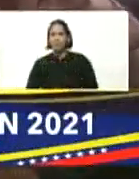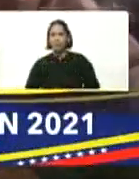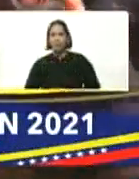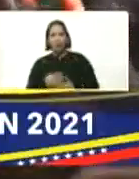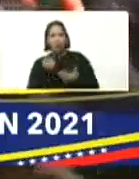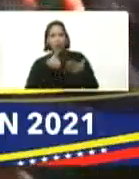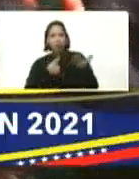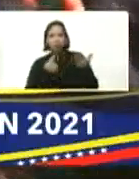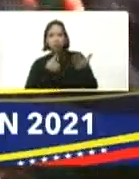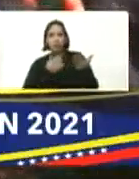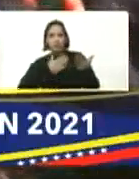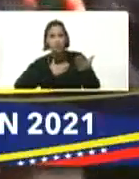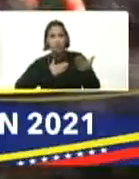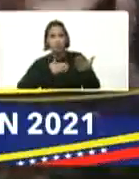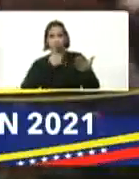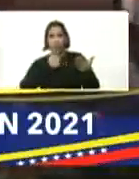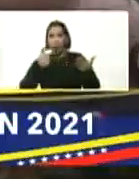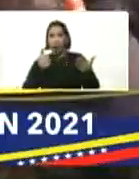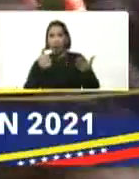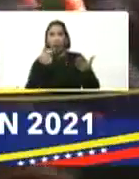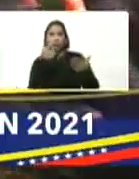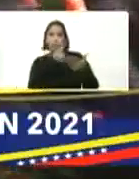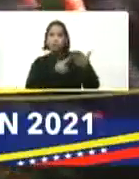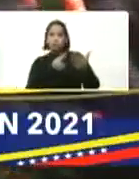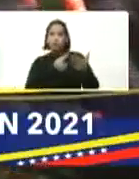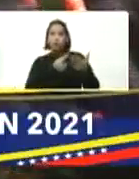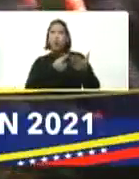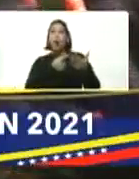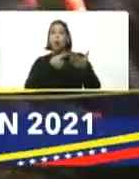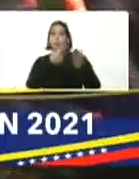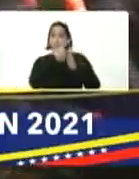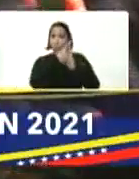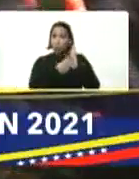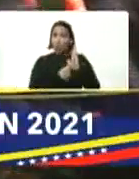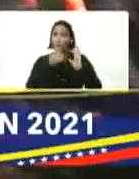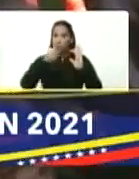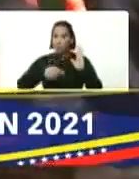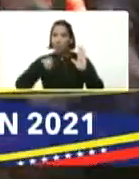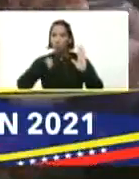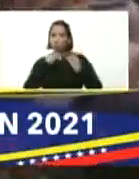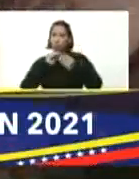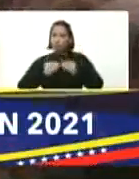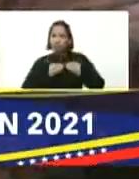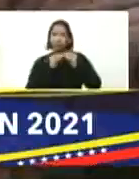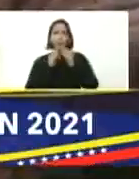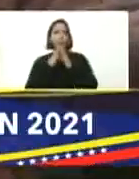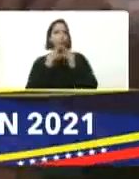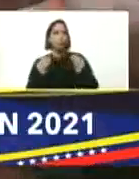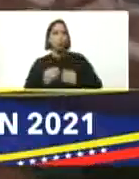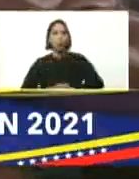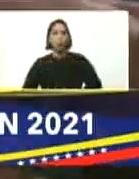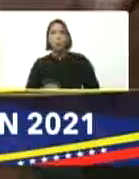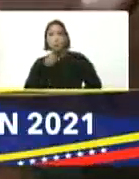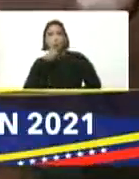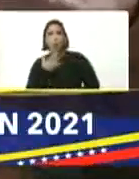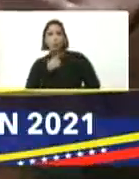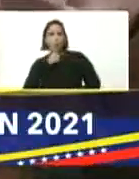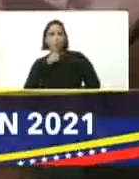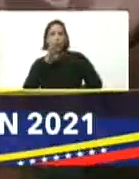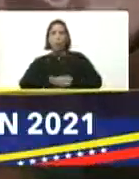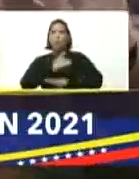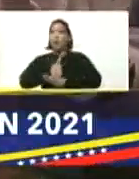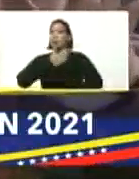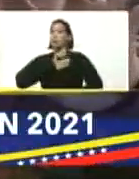mismo, cada ensayo con un dibujo, y la portada también la he hecho, de modo que de todo lo que haya bueno y malo ahí, el culpable soy